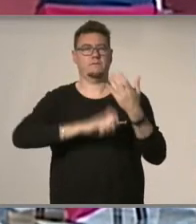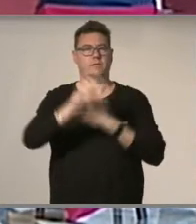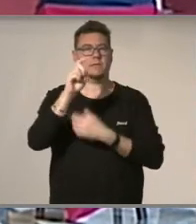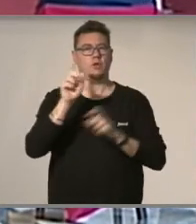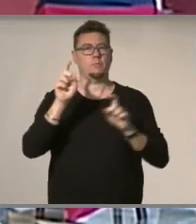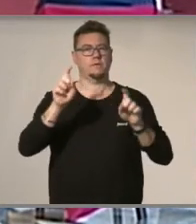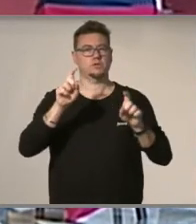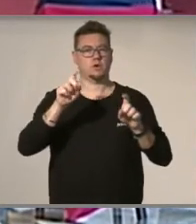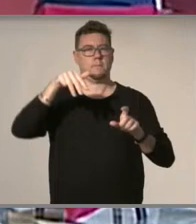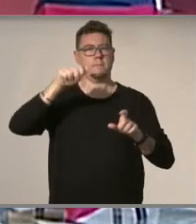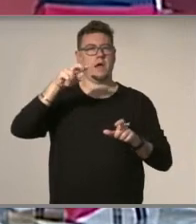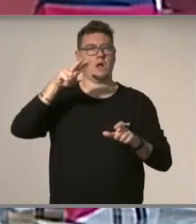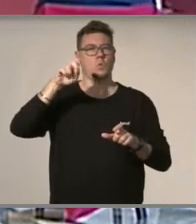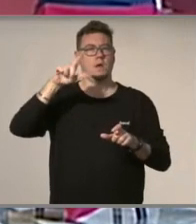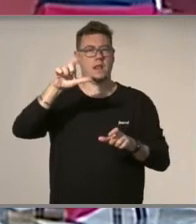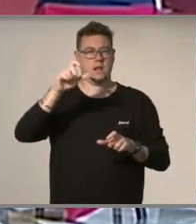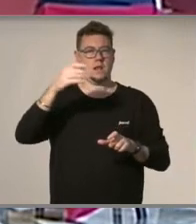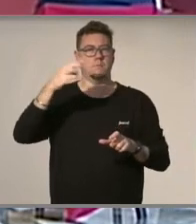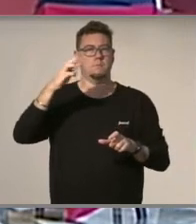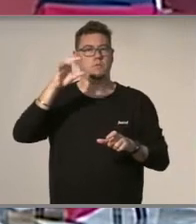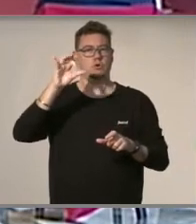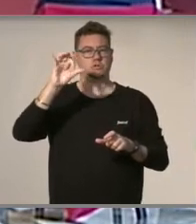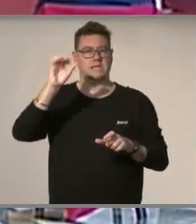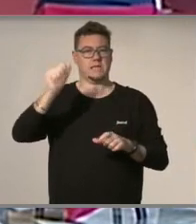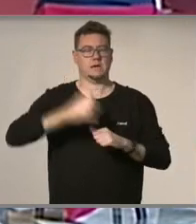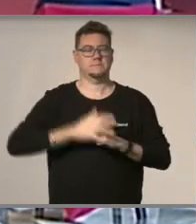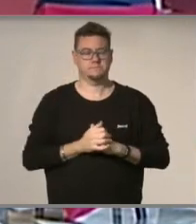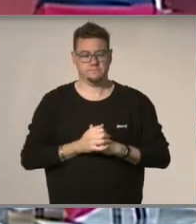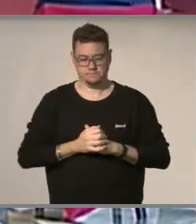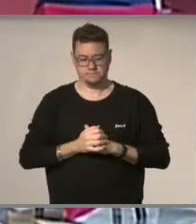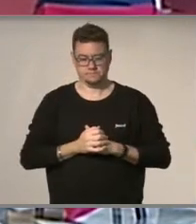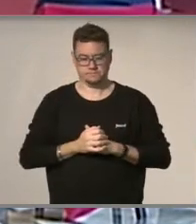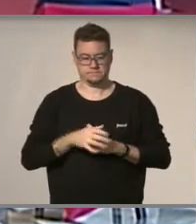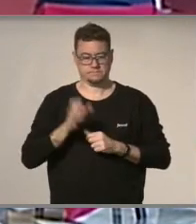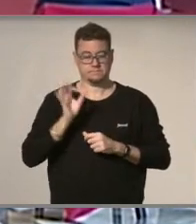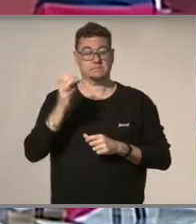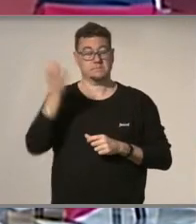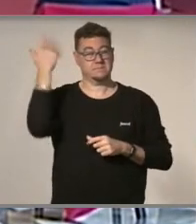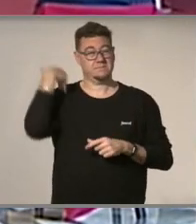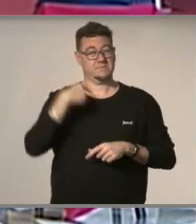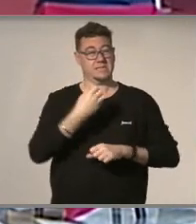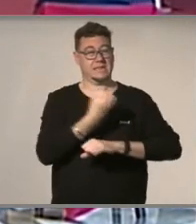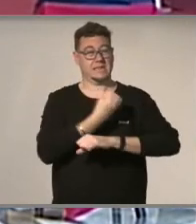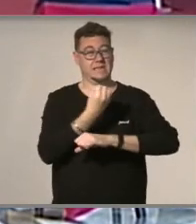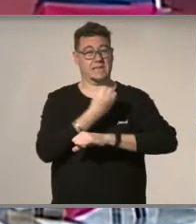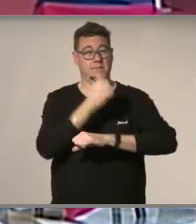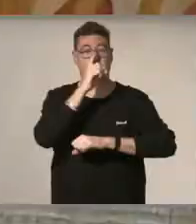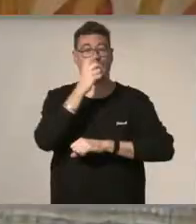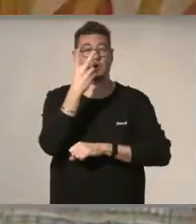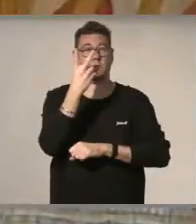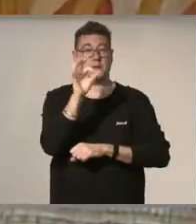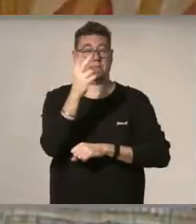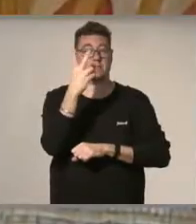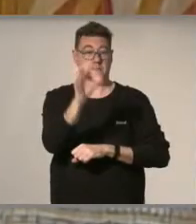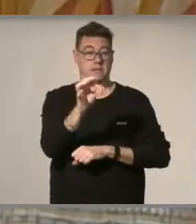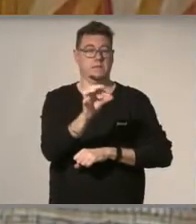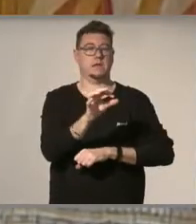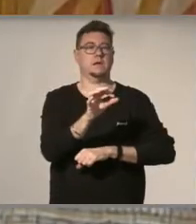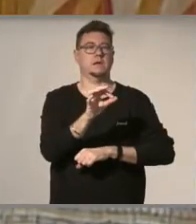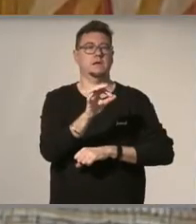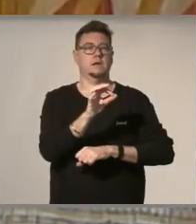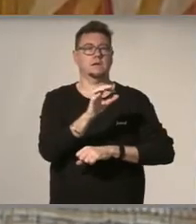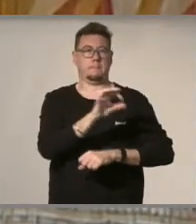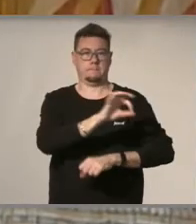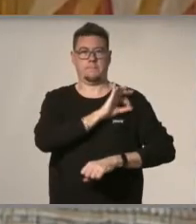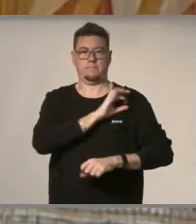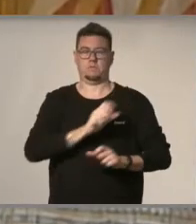Profesor Manuel Broseta. Pese a que al premio lo fallamos en diciembre del 2020, las dificultades de la